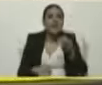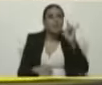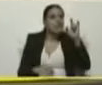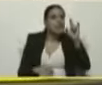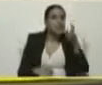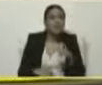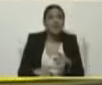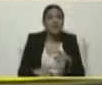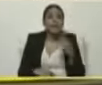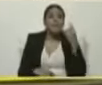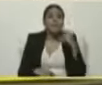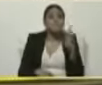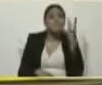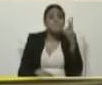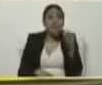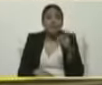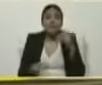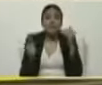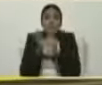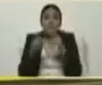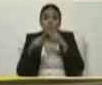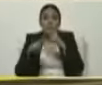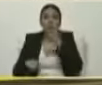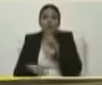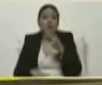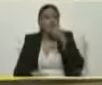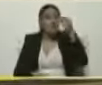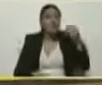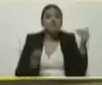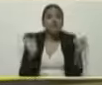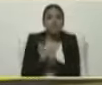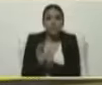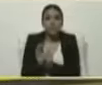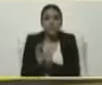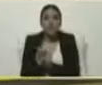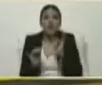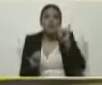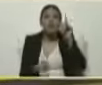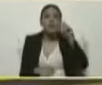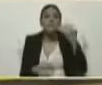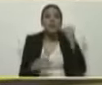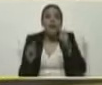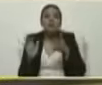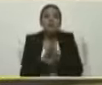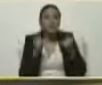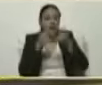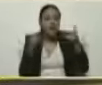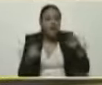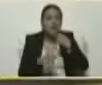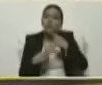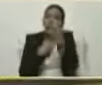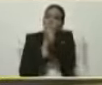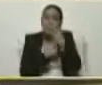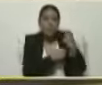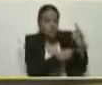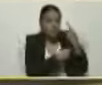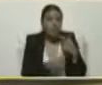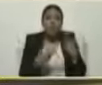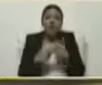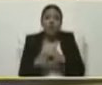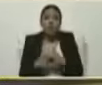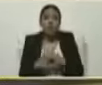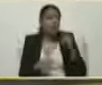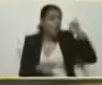20.000 por 10, 200.000. Y tiene una línea, una pauta. Entonces surge